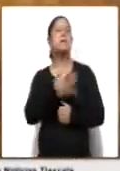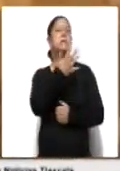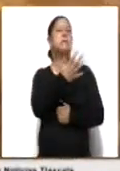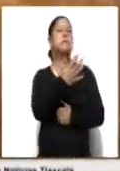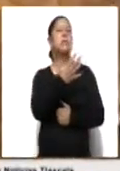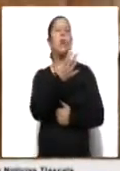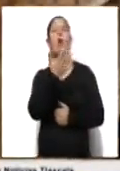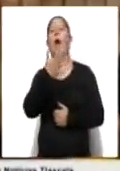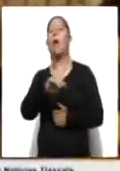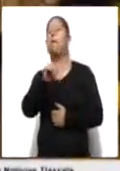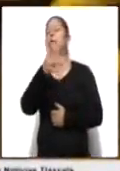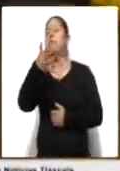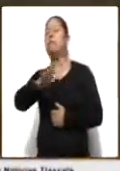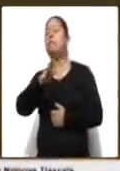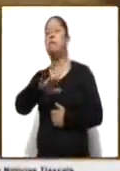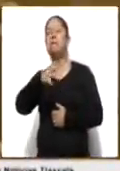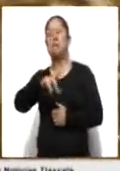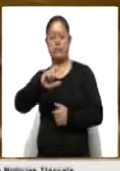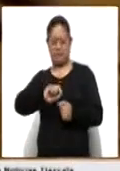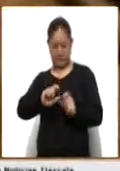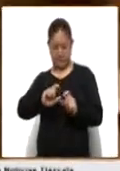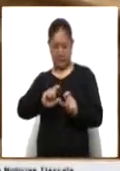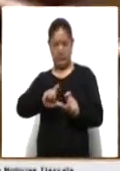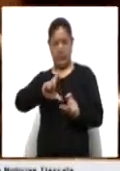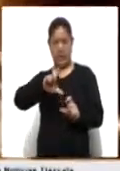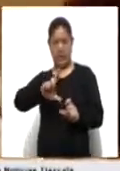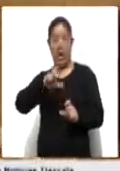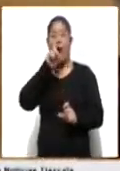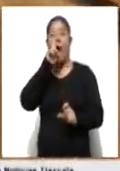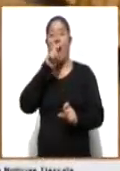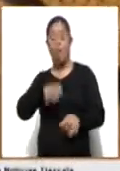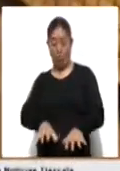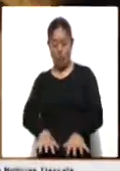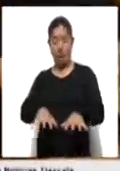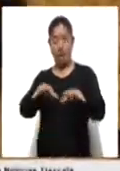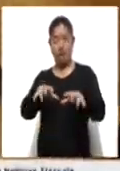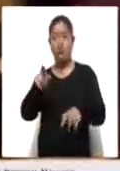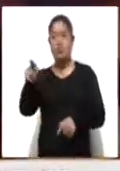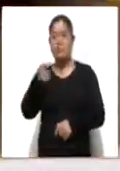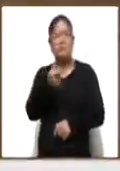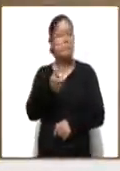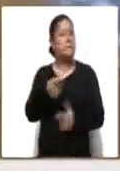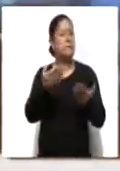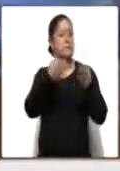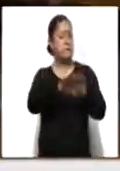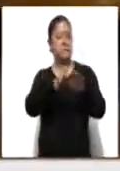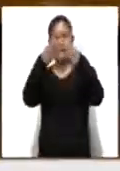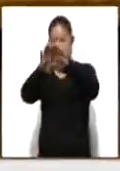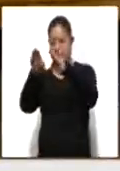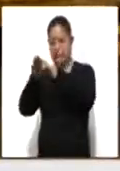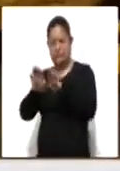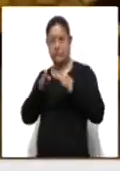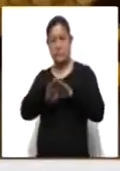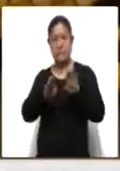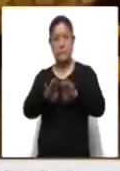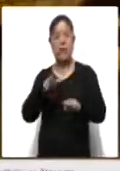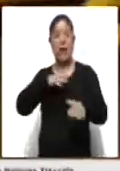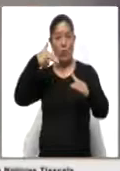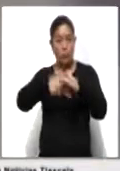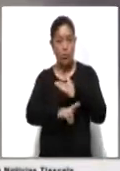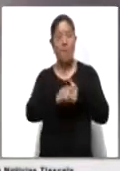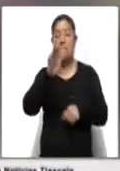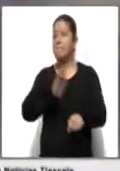10 centímetros de agua, anegando andenes subterráneos y obligando a cerrar temporalmente algunos ejes viales, sobre todo en el